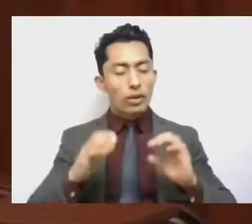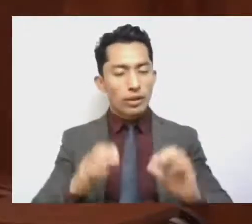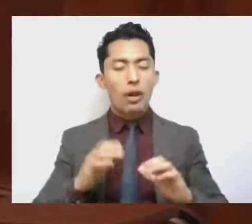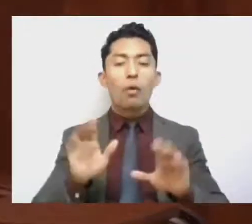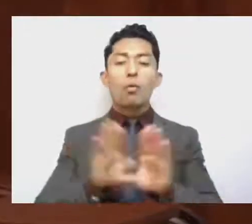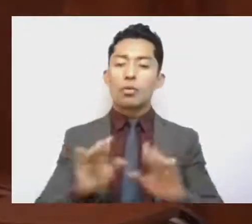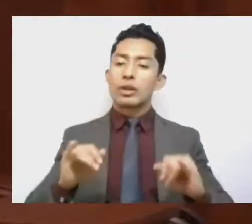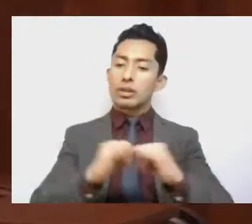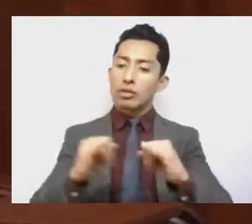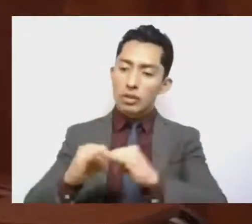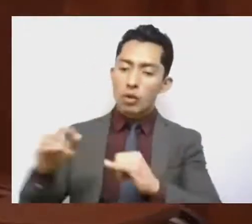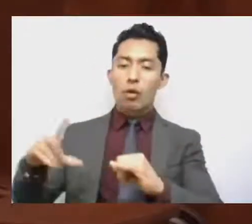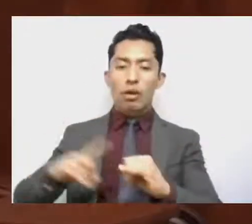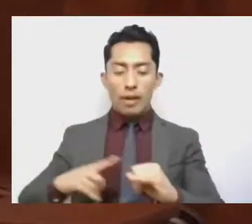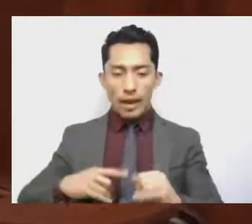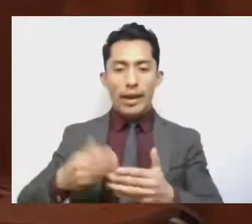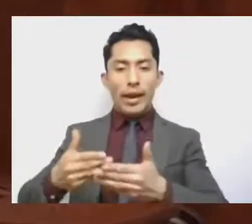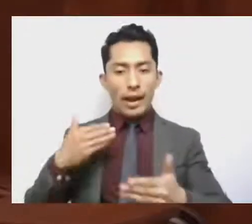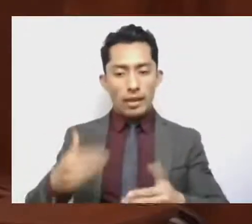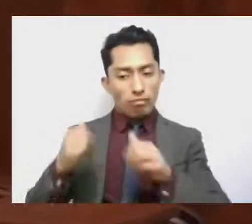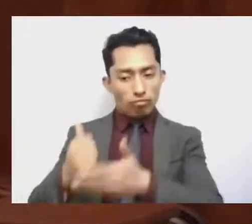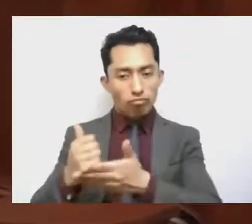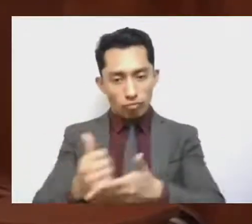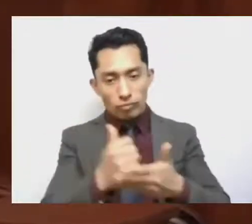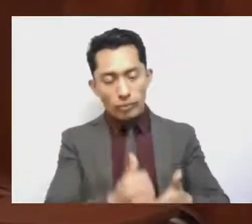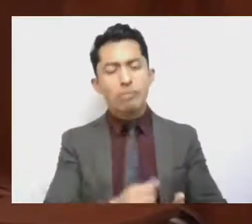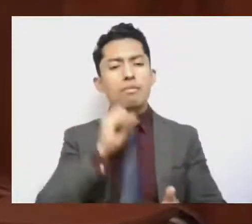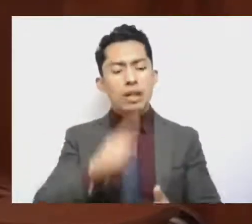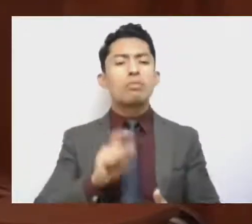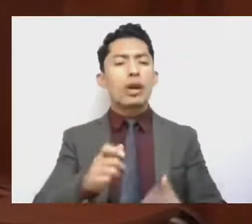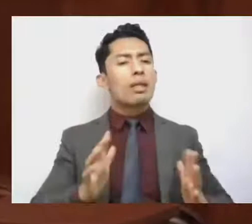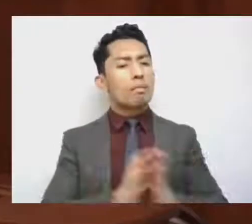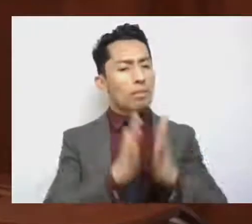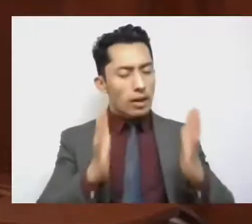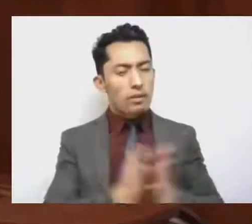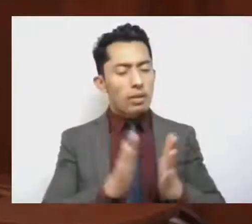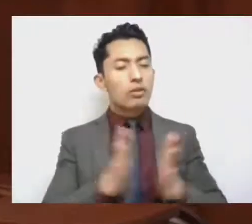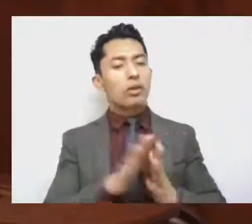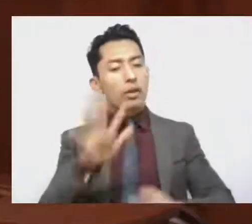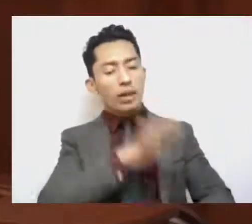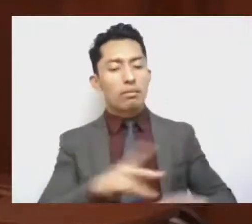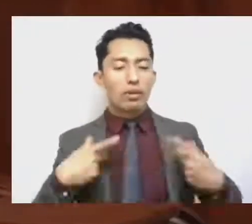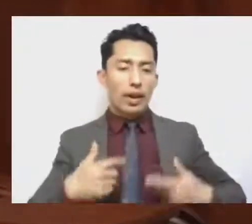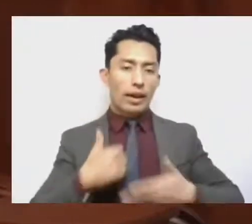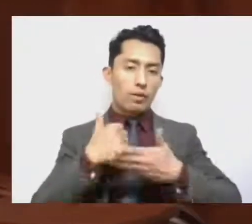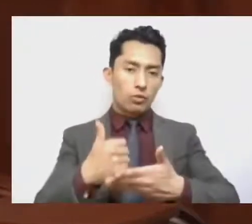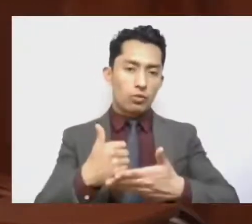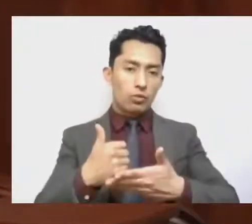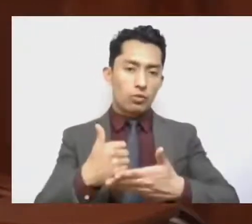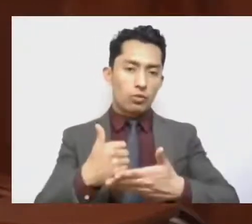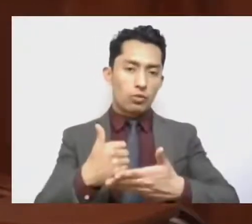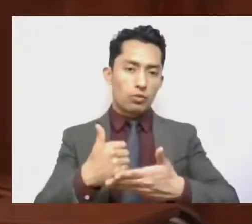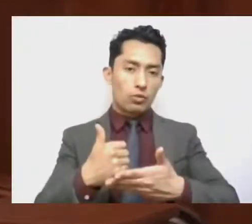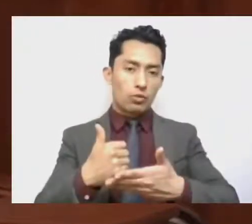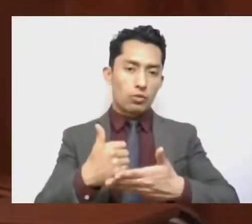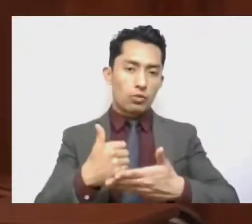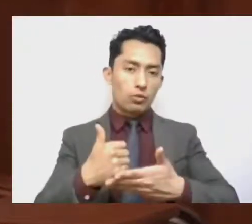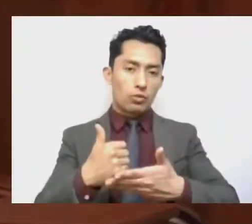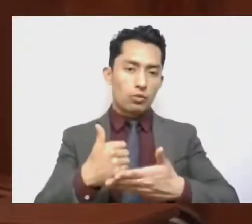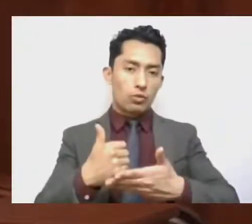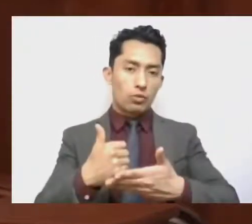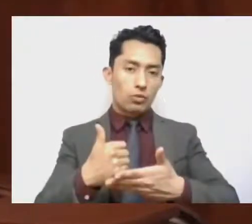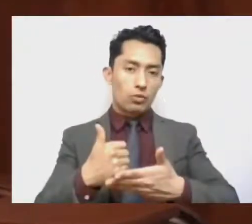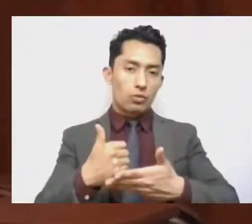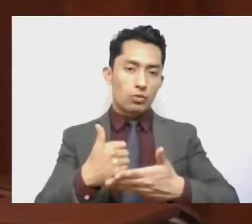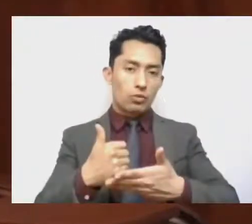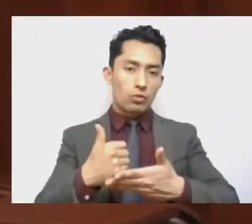instancias gubernamentales, pero también mediante la participación ciudadana. Les expongo los puntos importantes